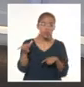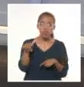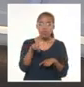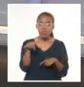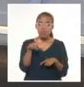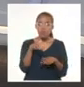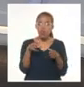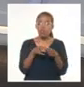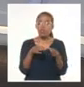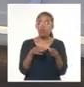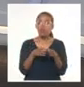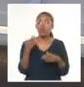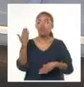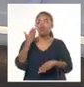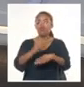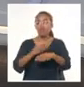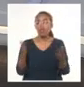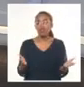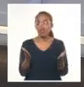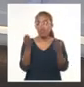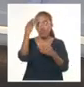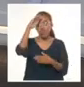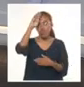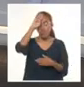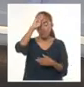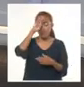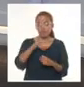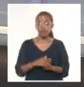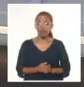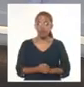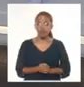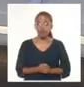que bloquea el desarrollo de los cubanos y que es tan democrático,